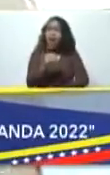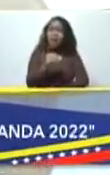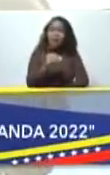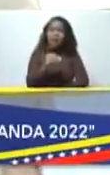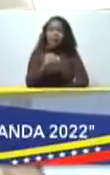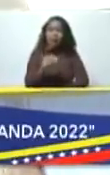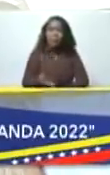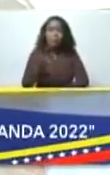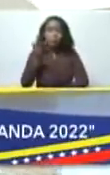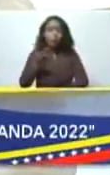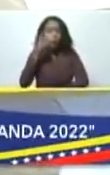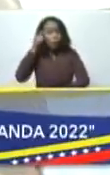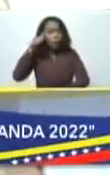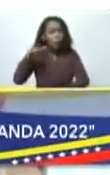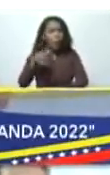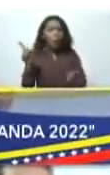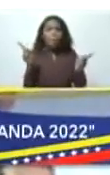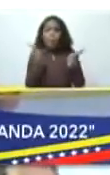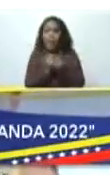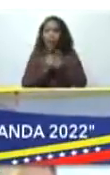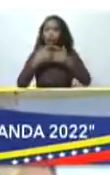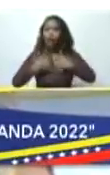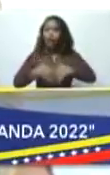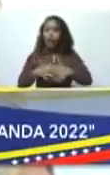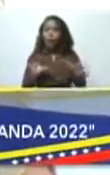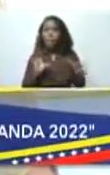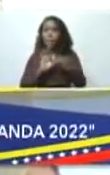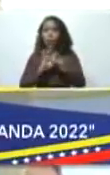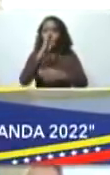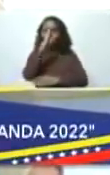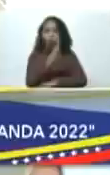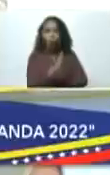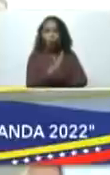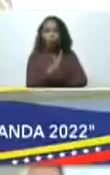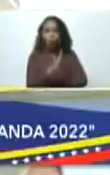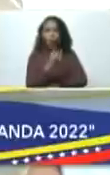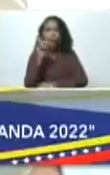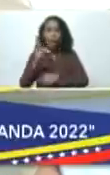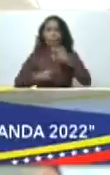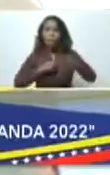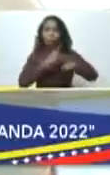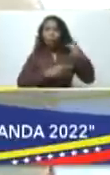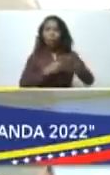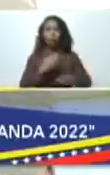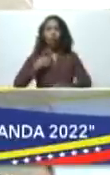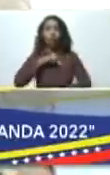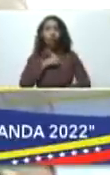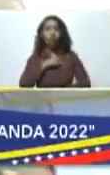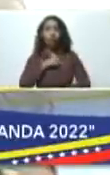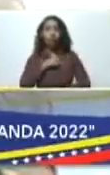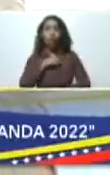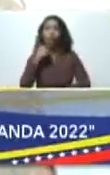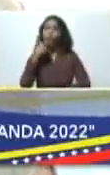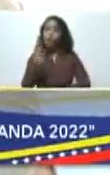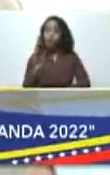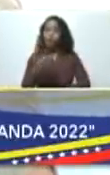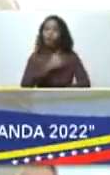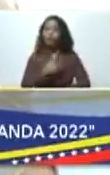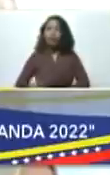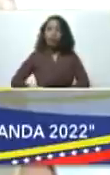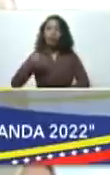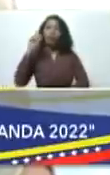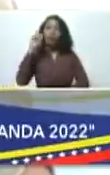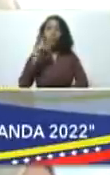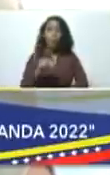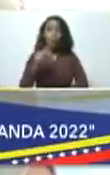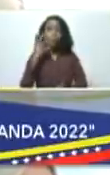porque la población, el pequeño productor, se vincula de manera dialéctica con este proceso. Nosotros lo dijimos, presidente, también